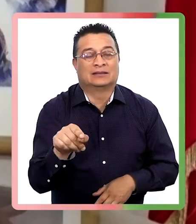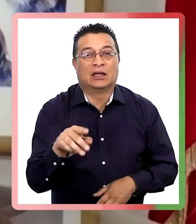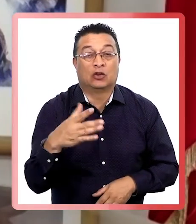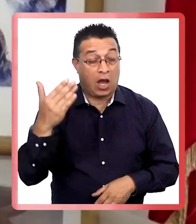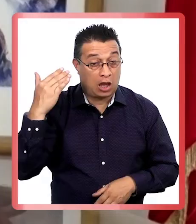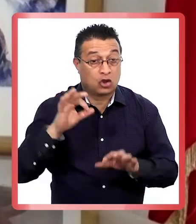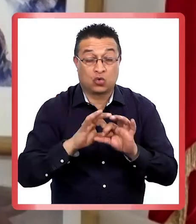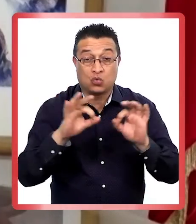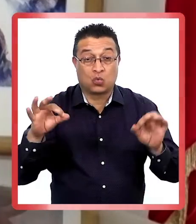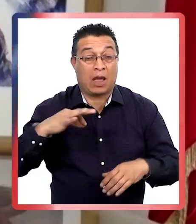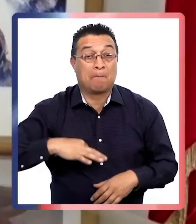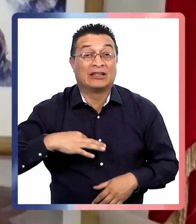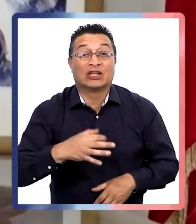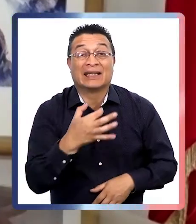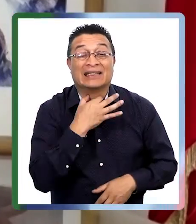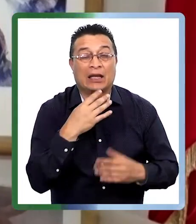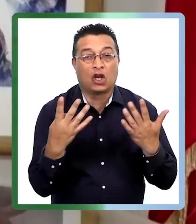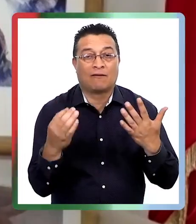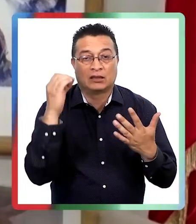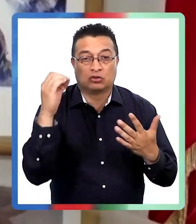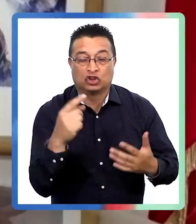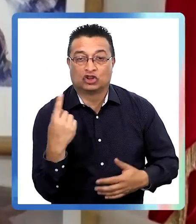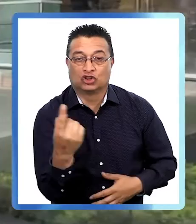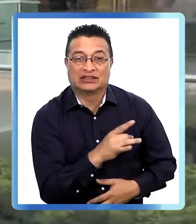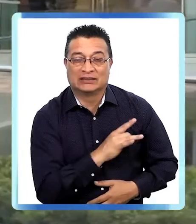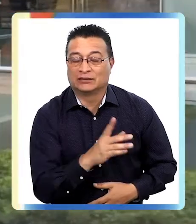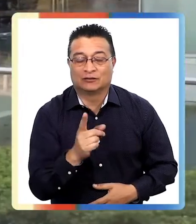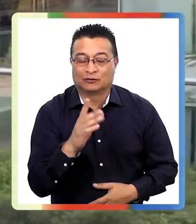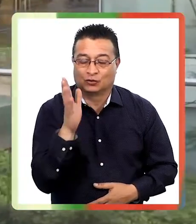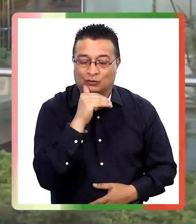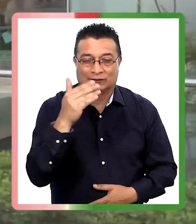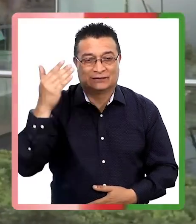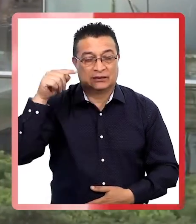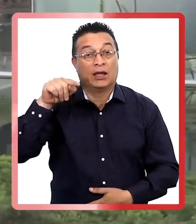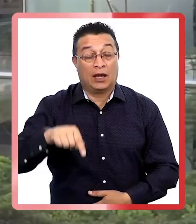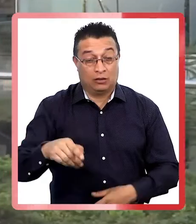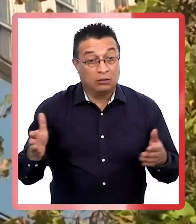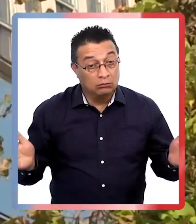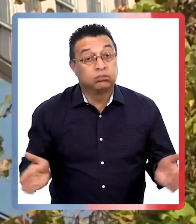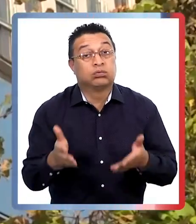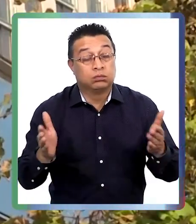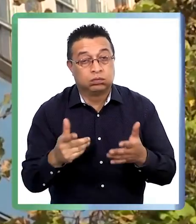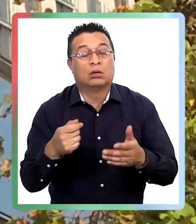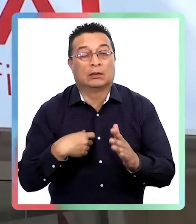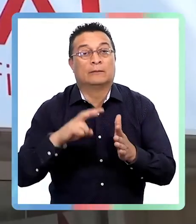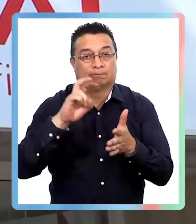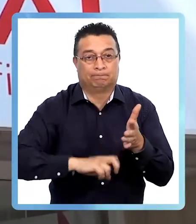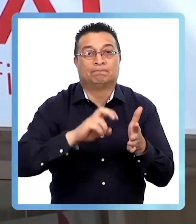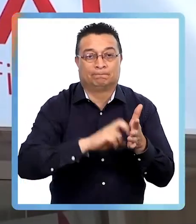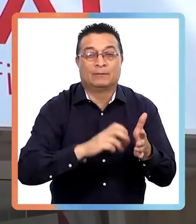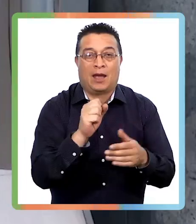había existido una pensión garantizada para el 90% de los chilenos, que además va a ser un incentivo a